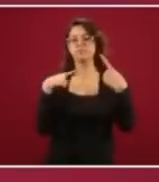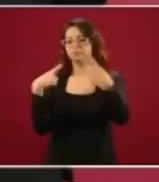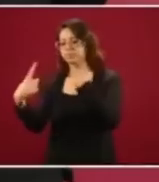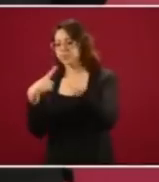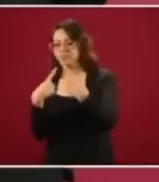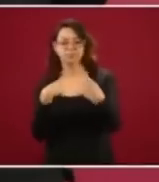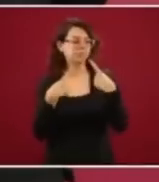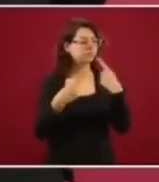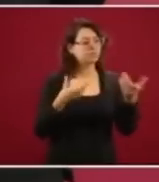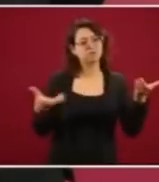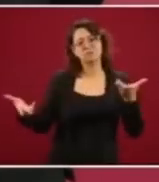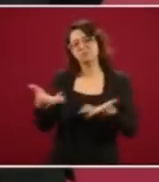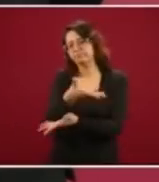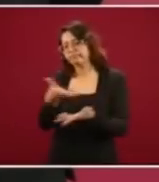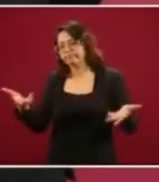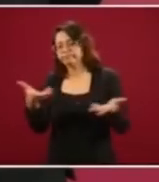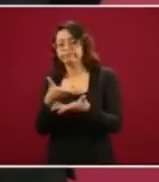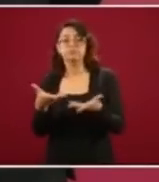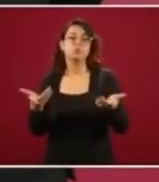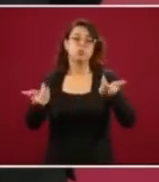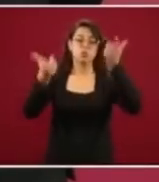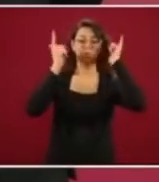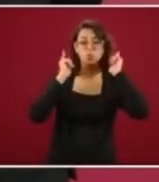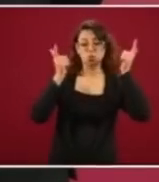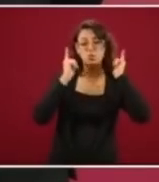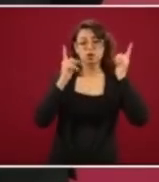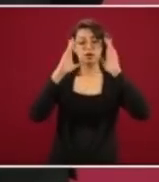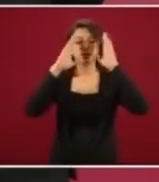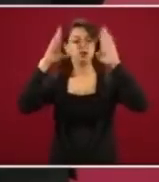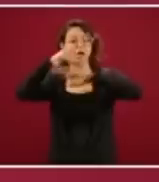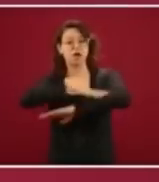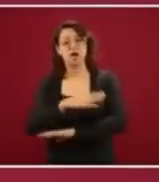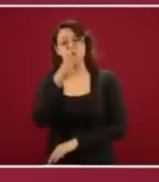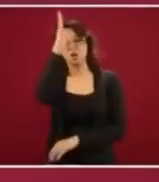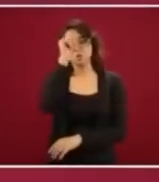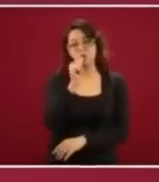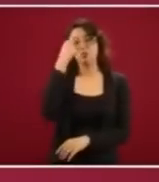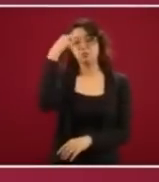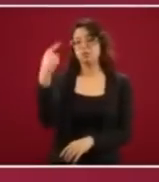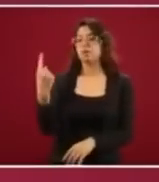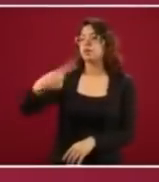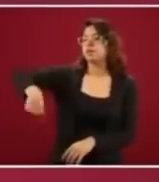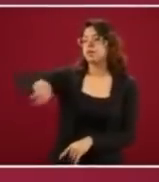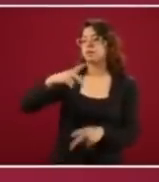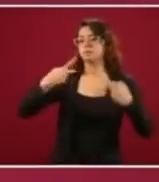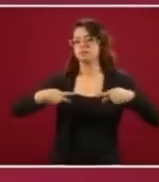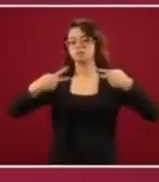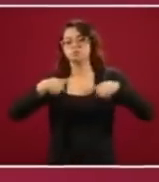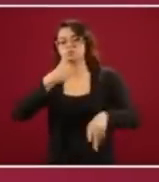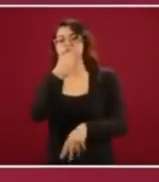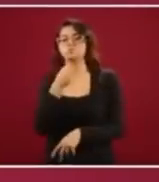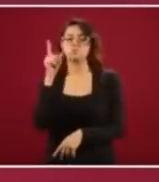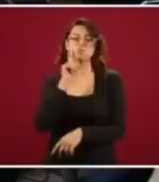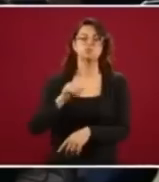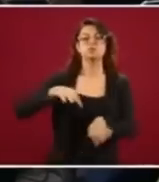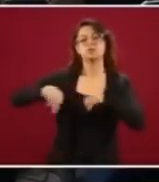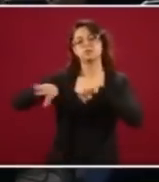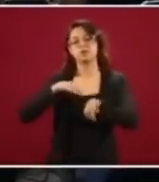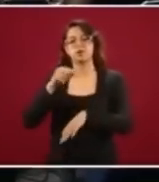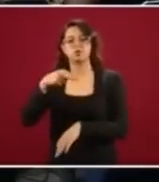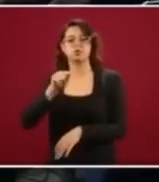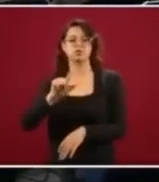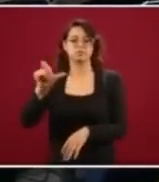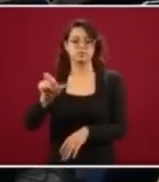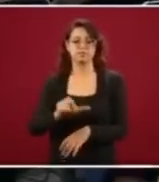partes, esperando a que pueda haber un acuerdo en beneficio de las trabajadoras y de los trabajadores de Notimex. Muchas